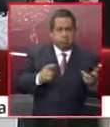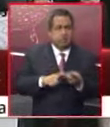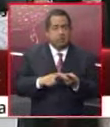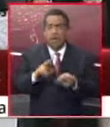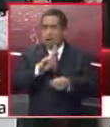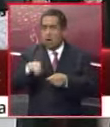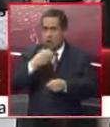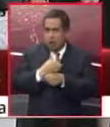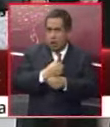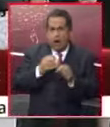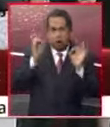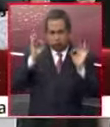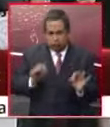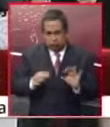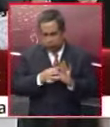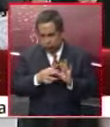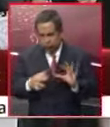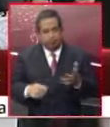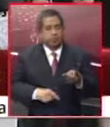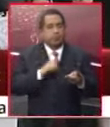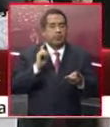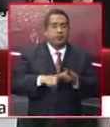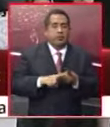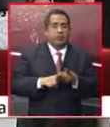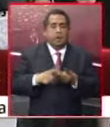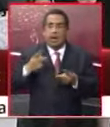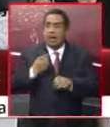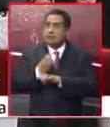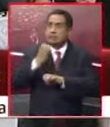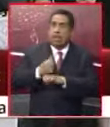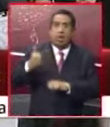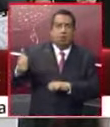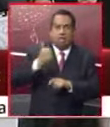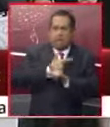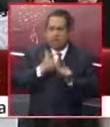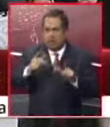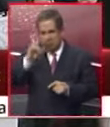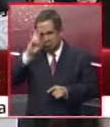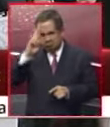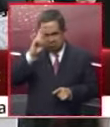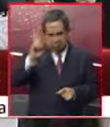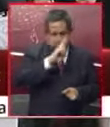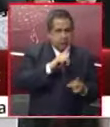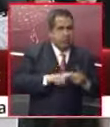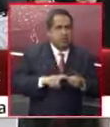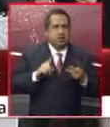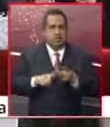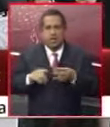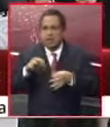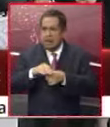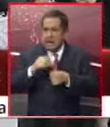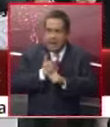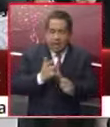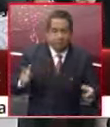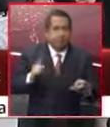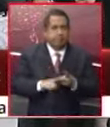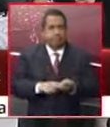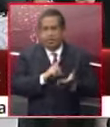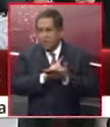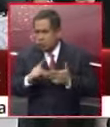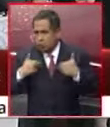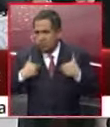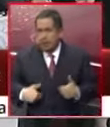republicano, la libertad y soberanía de los estados, el municipio libre, los derechos